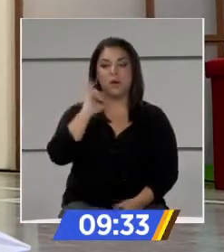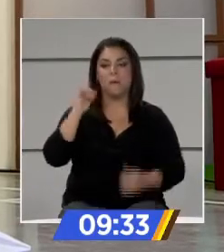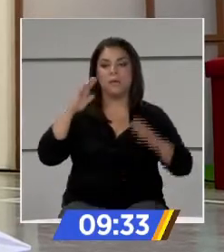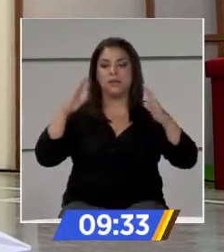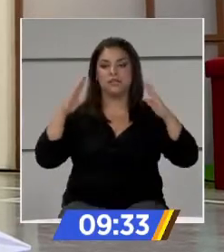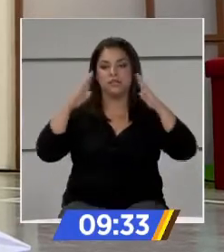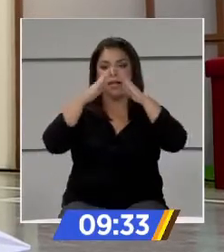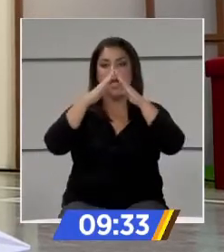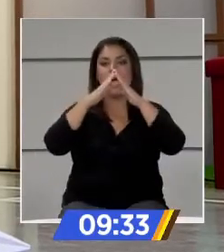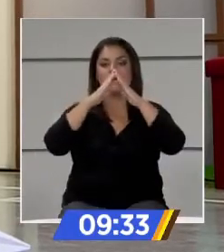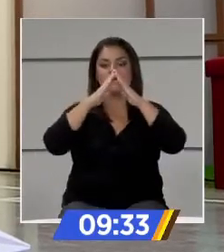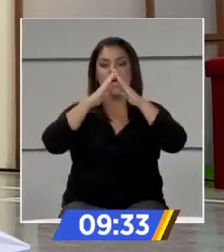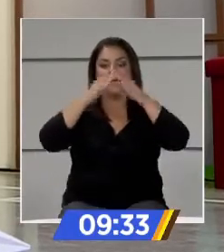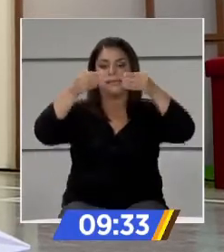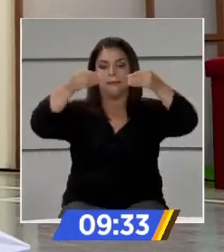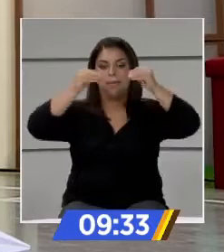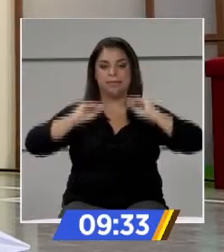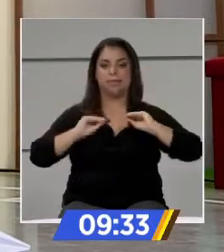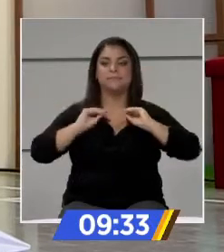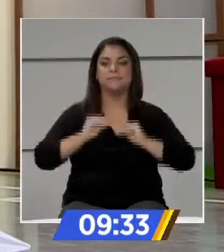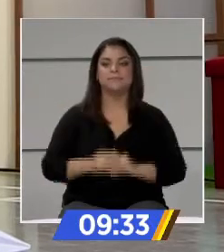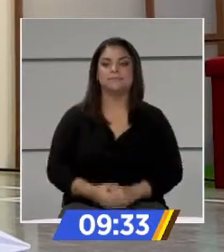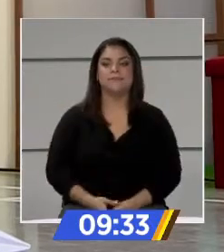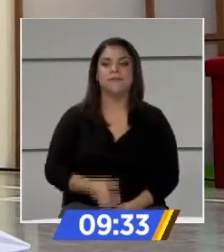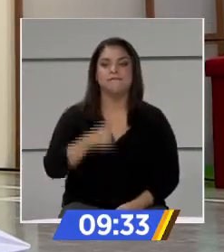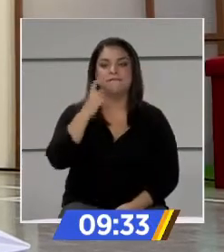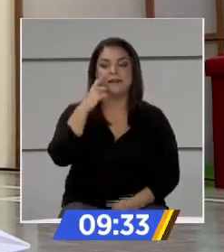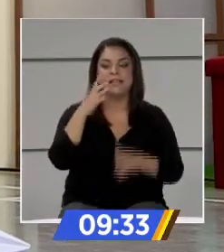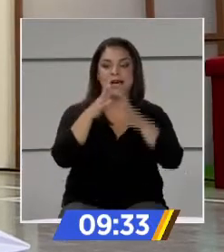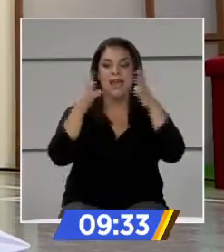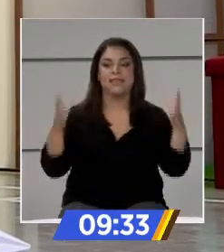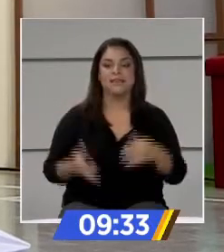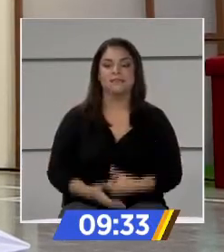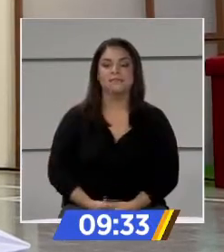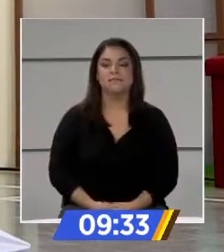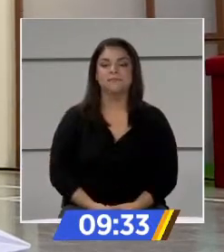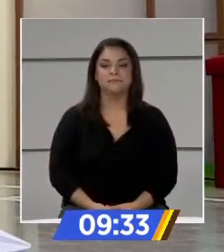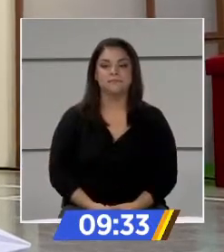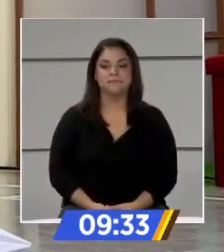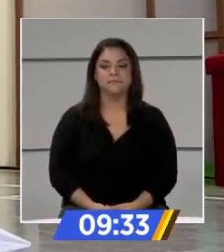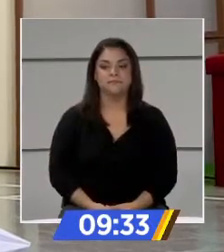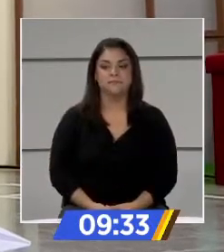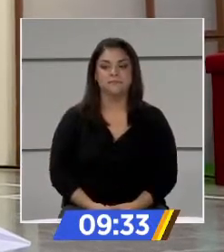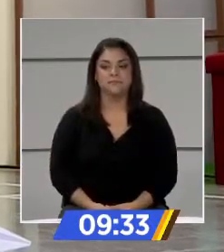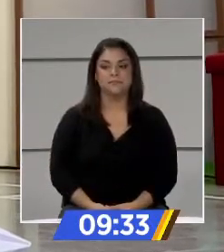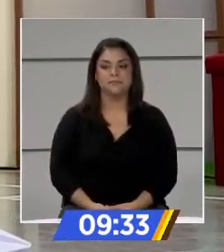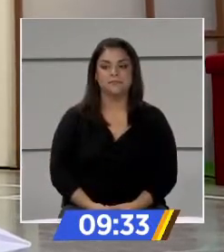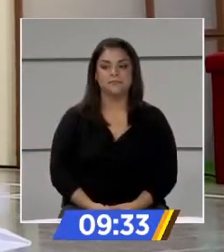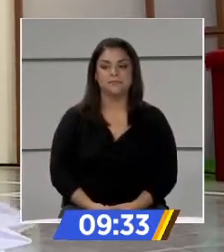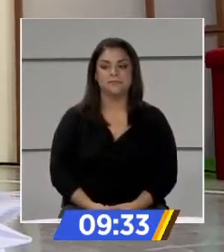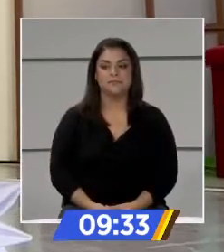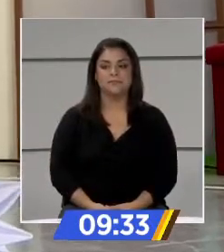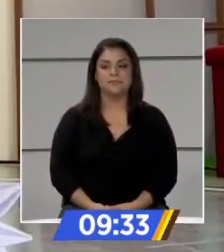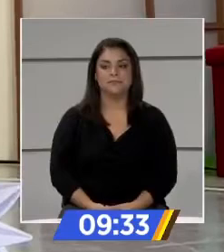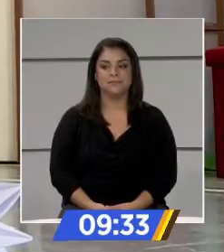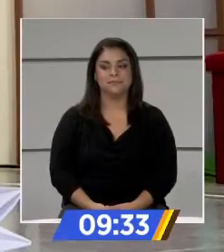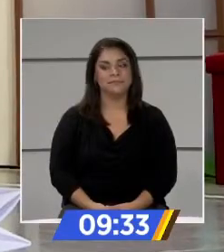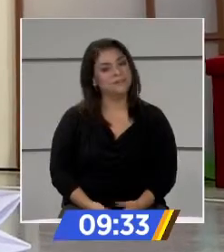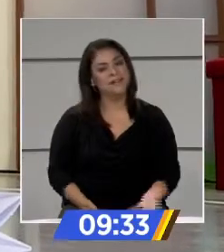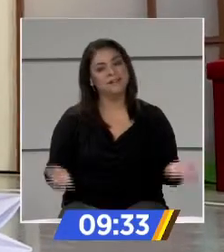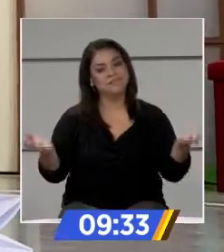casita y se mete hacia adentro. Bueno, no he probado este grande. Exactamente. Próbalo. Vamos a probar este grande. Ay,